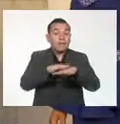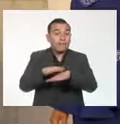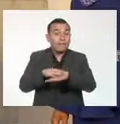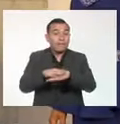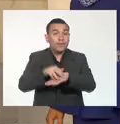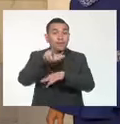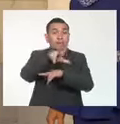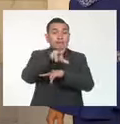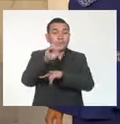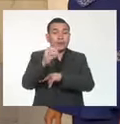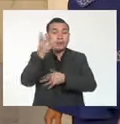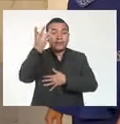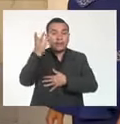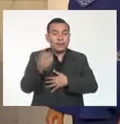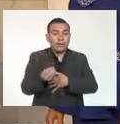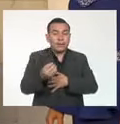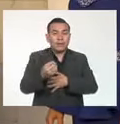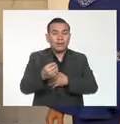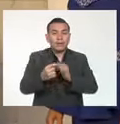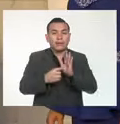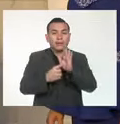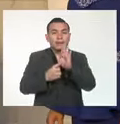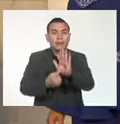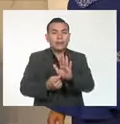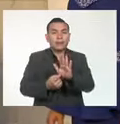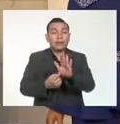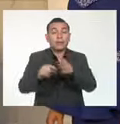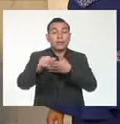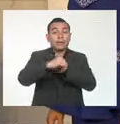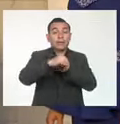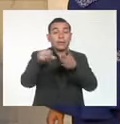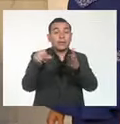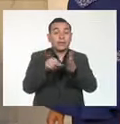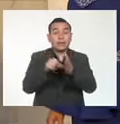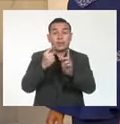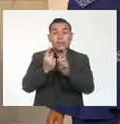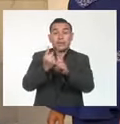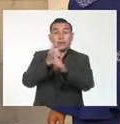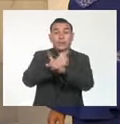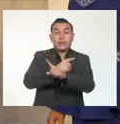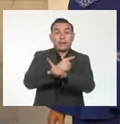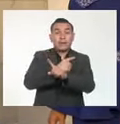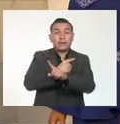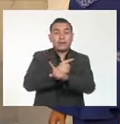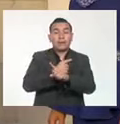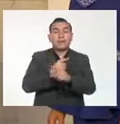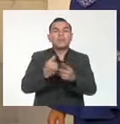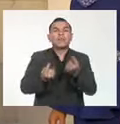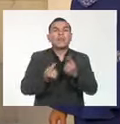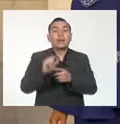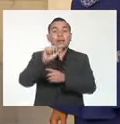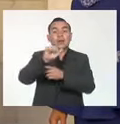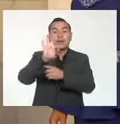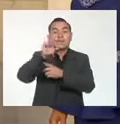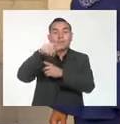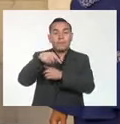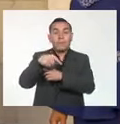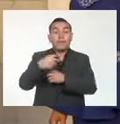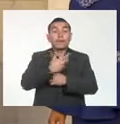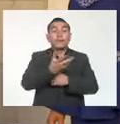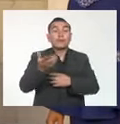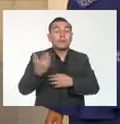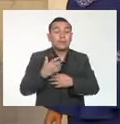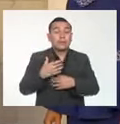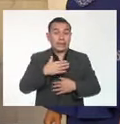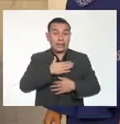que en 30 días presentaremos a la Asamblea Legislativa una reforma integral de pensiones para garantizar que todos los salvadoreños